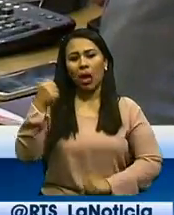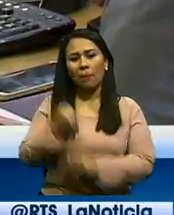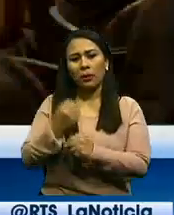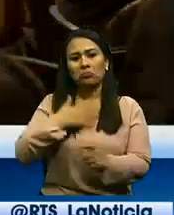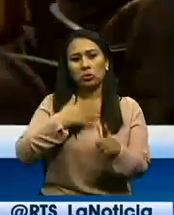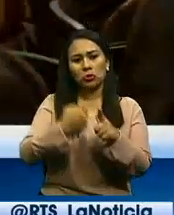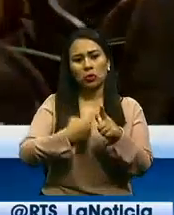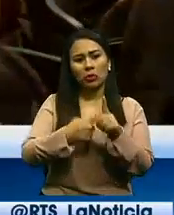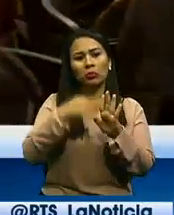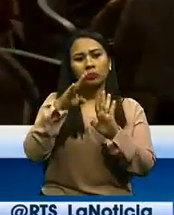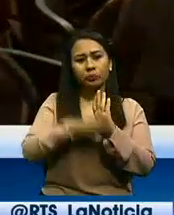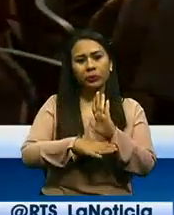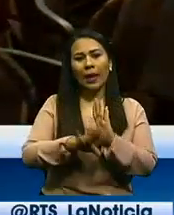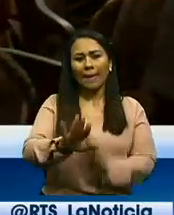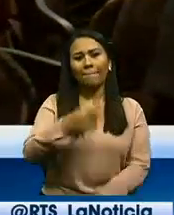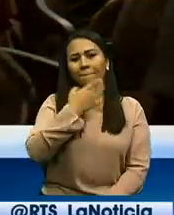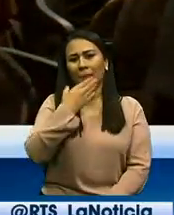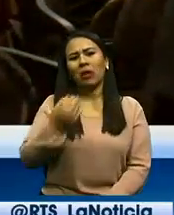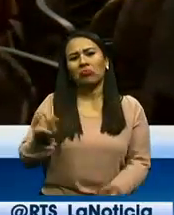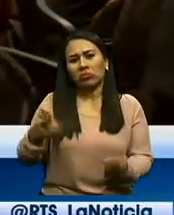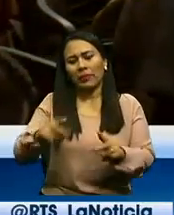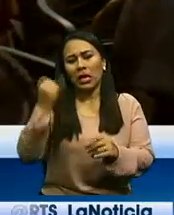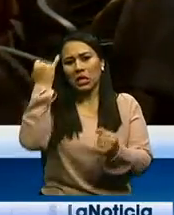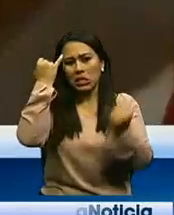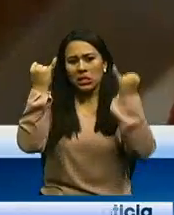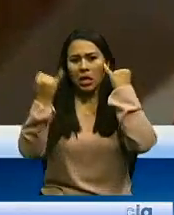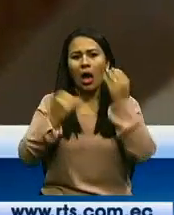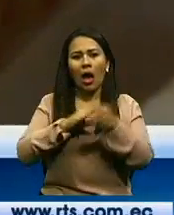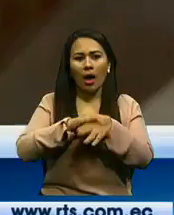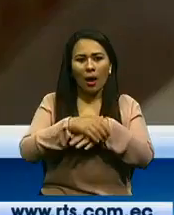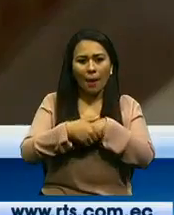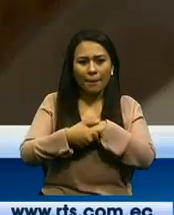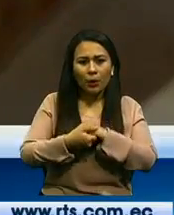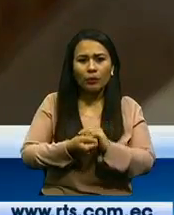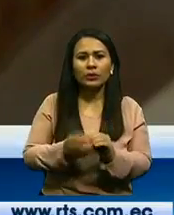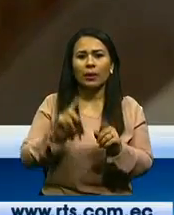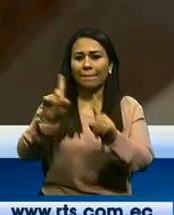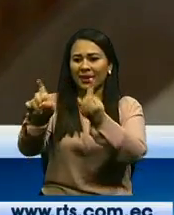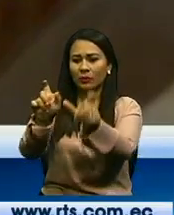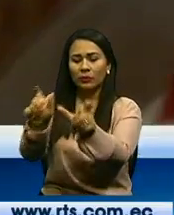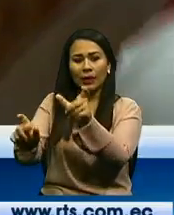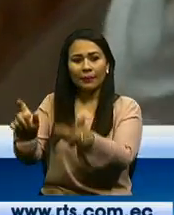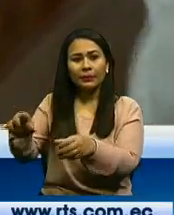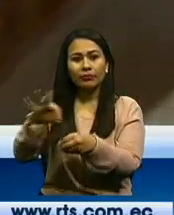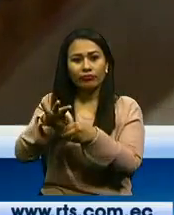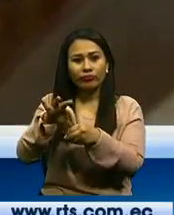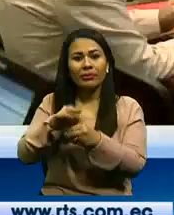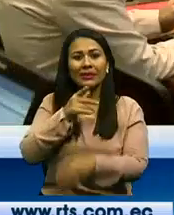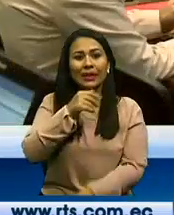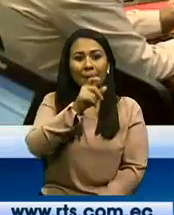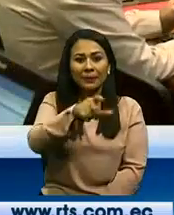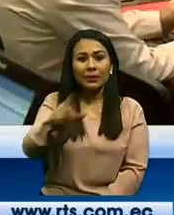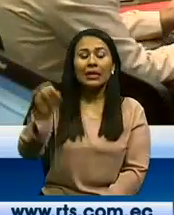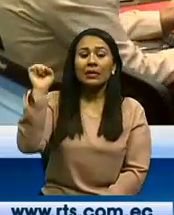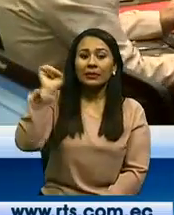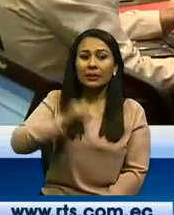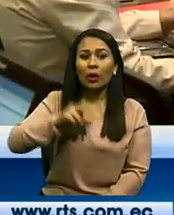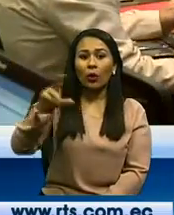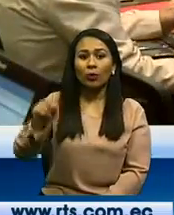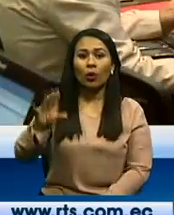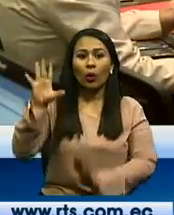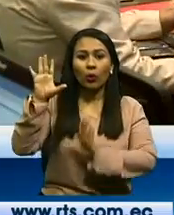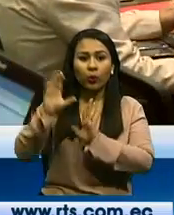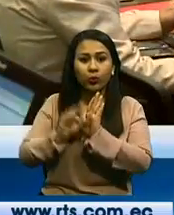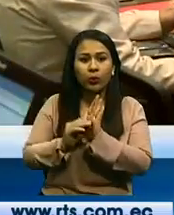salarios, dan alternativas. Por ejemplo, que se aproveche de la posible consulta popular y se le pregunte a los ecuatorianos si se reduce el número